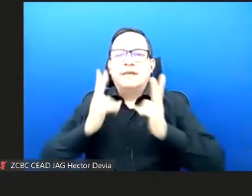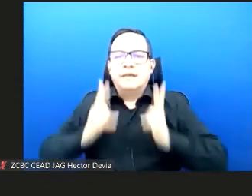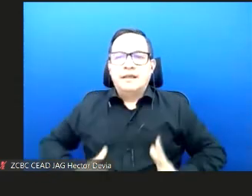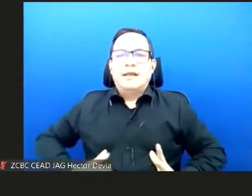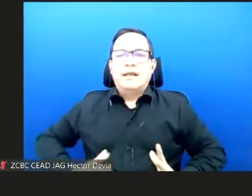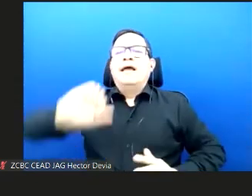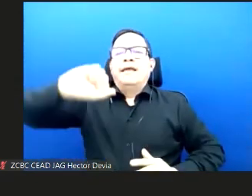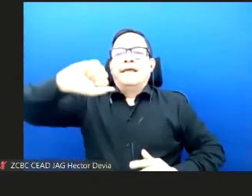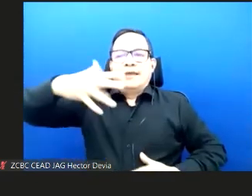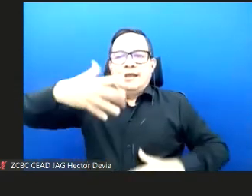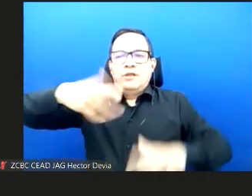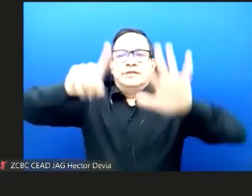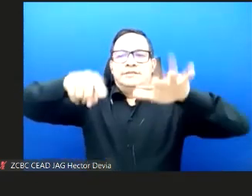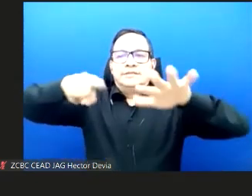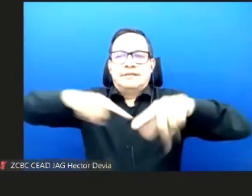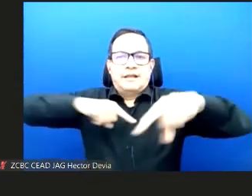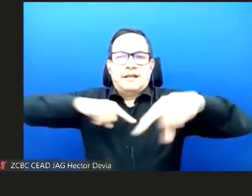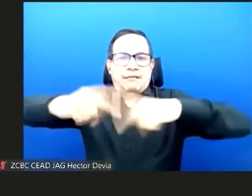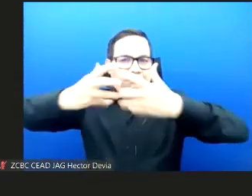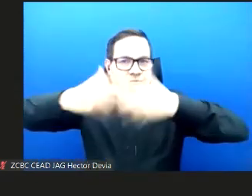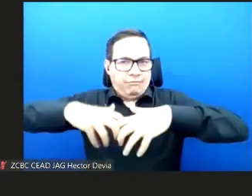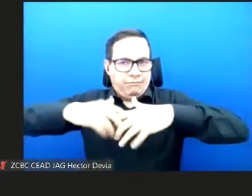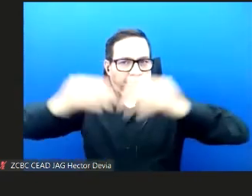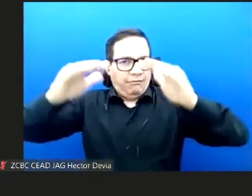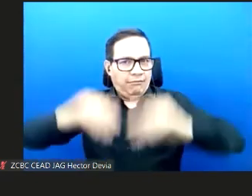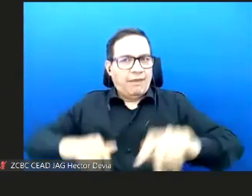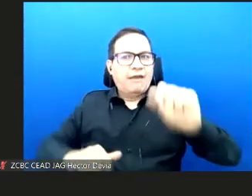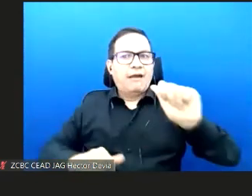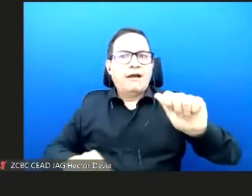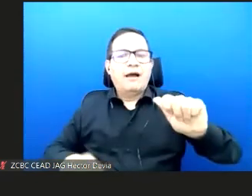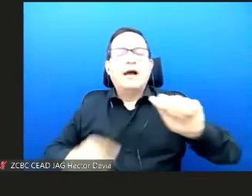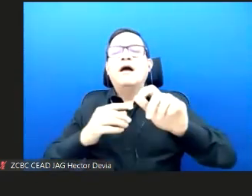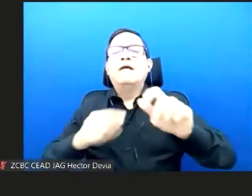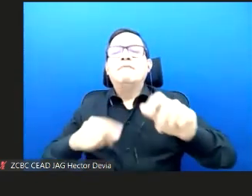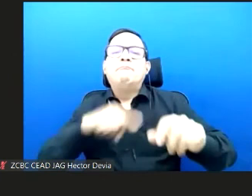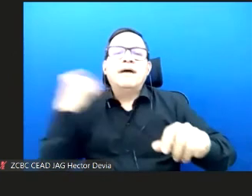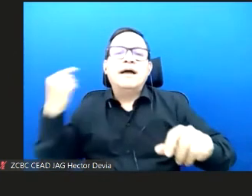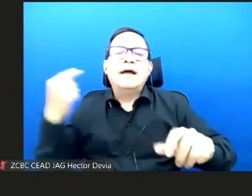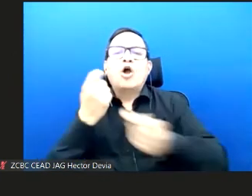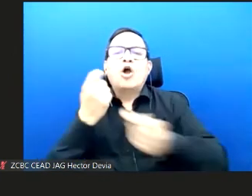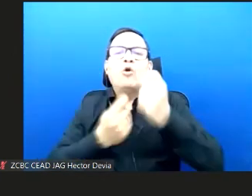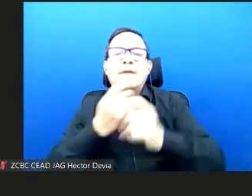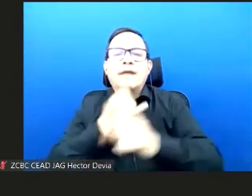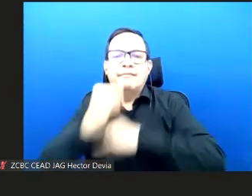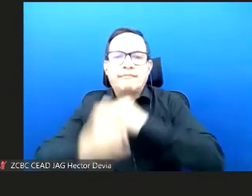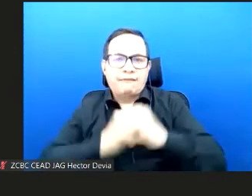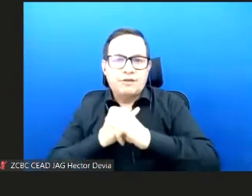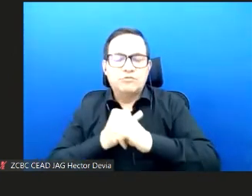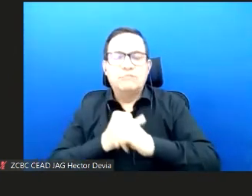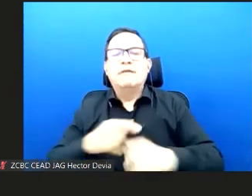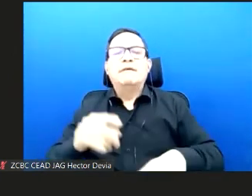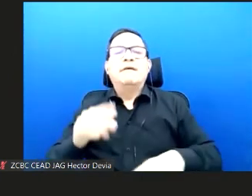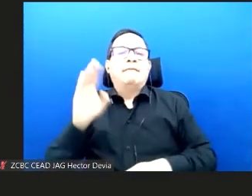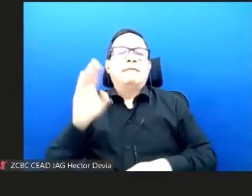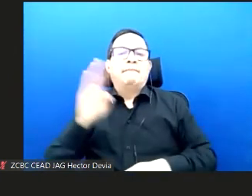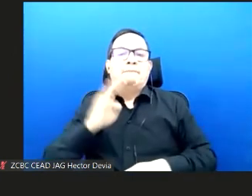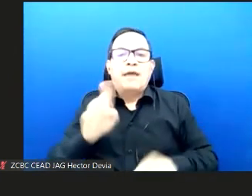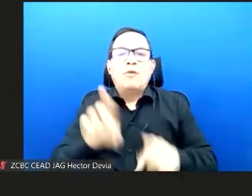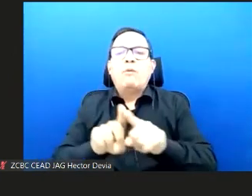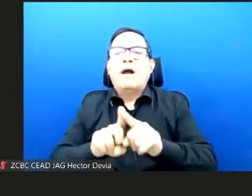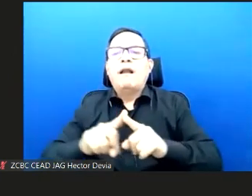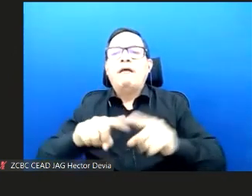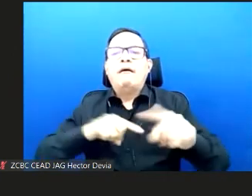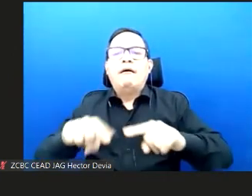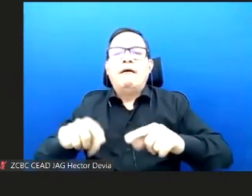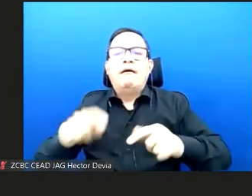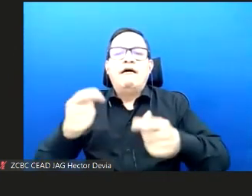conjunto A, los que perdieron comercio internacional, el conjunto B, los que no superaron administración financiera y el conjunto C, economía